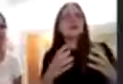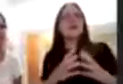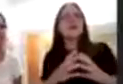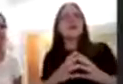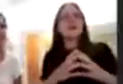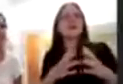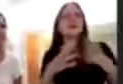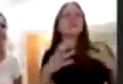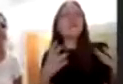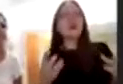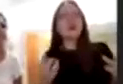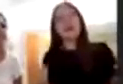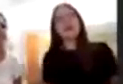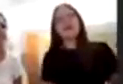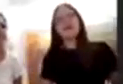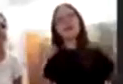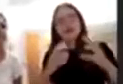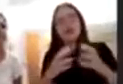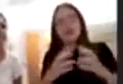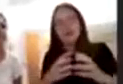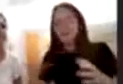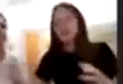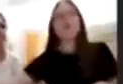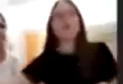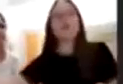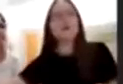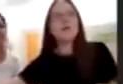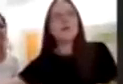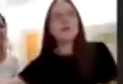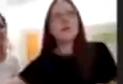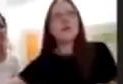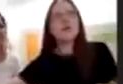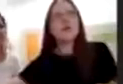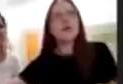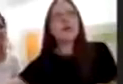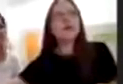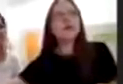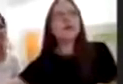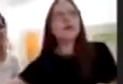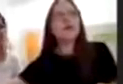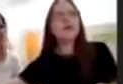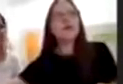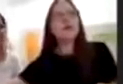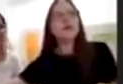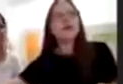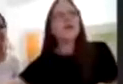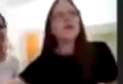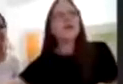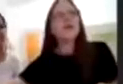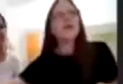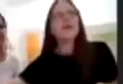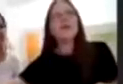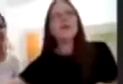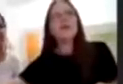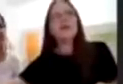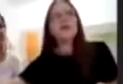más natural. Y a medida que estamos ya metidos dentro de la trama urbana, se ve el